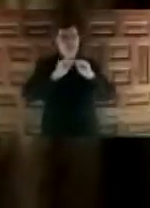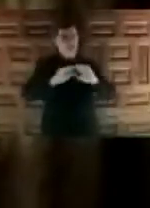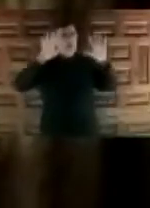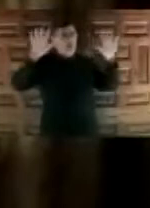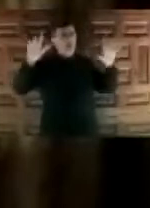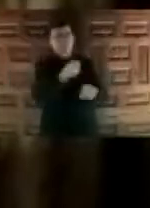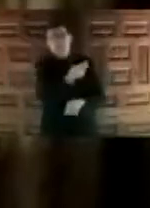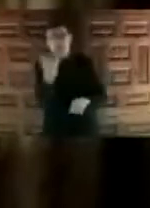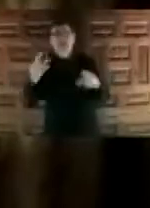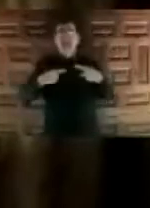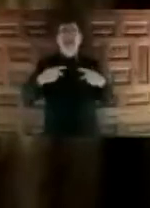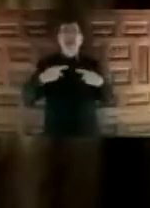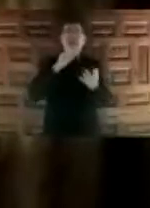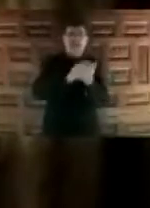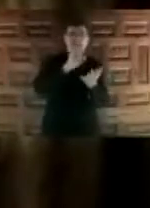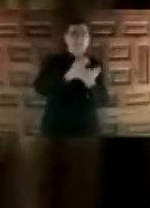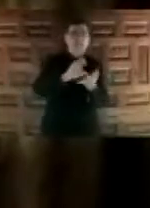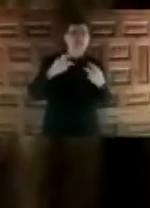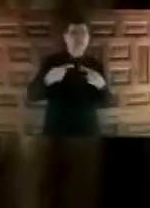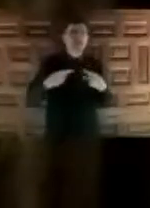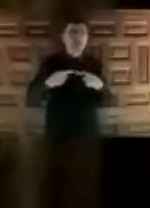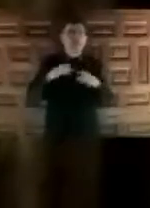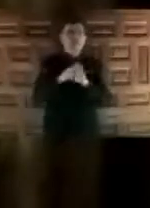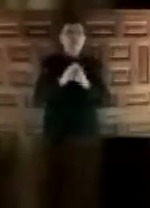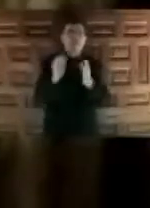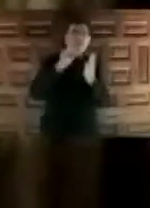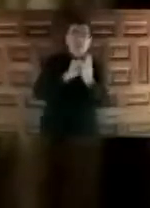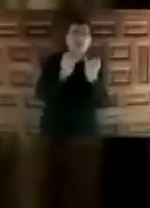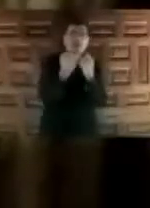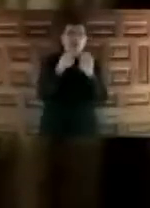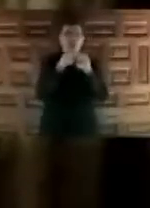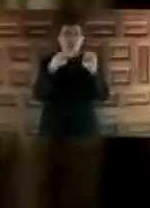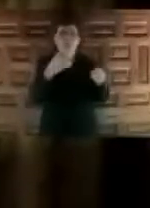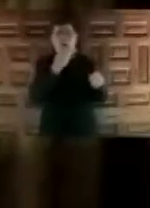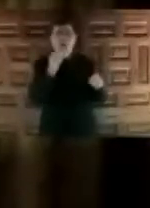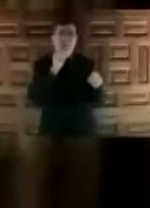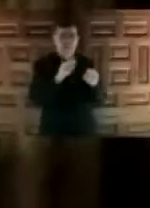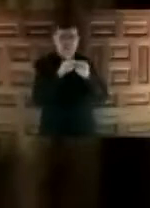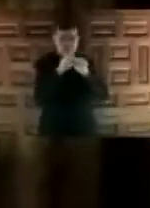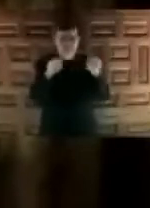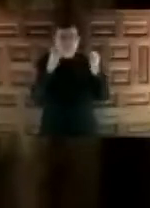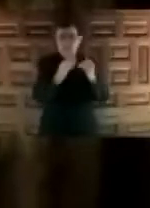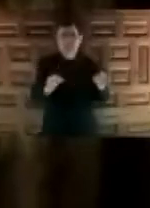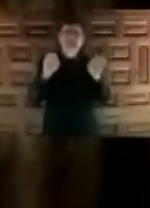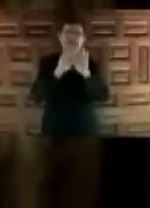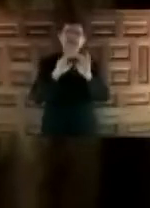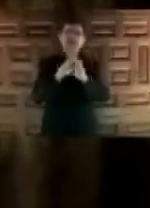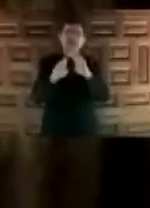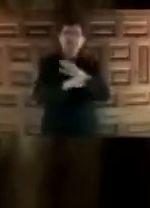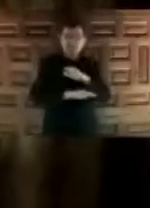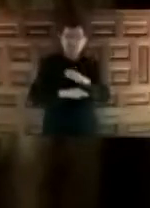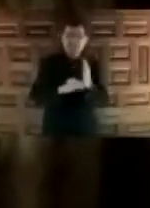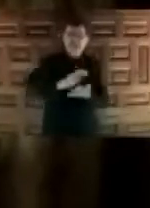claridad a personas con discapacidad, criterios de igualdad de género, que me parece importantísimo, combate a